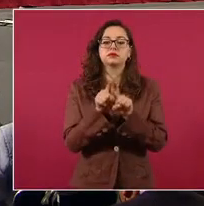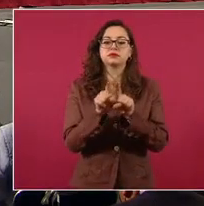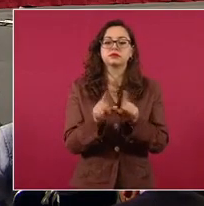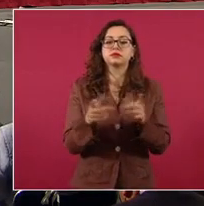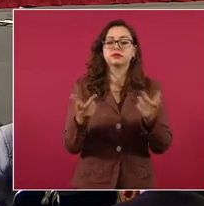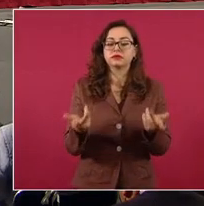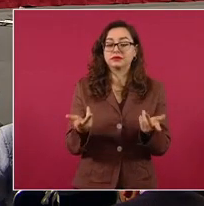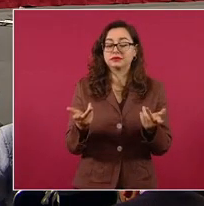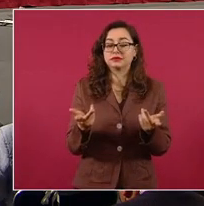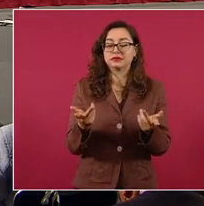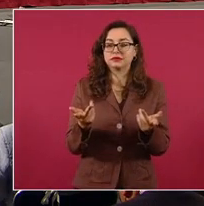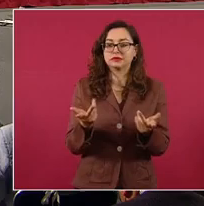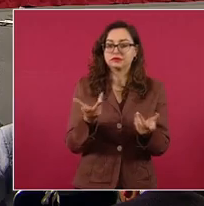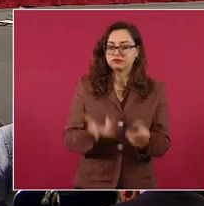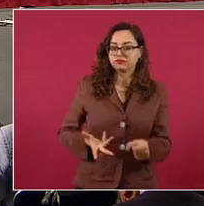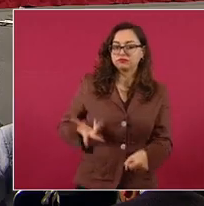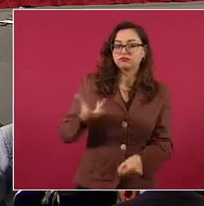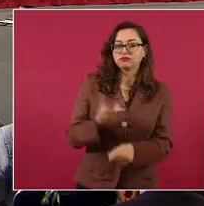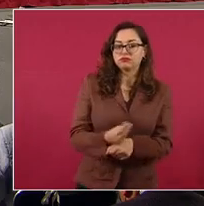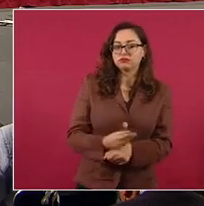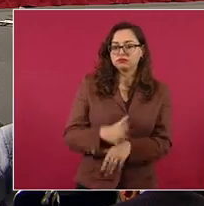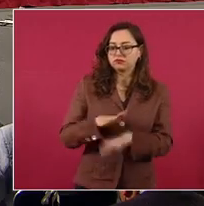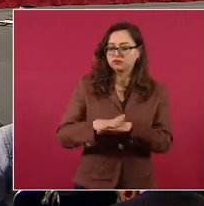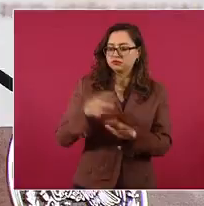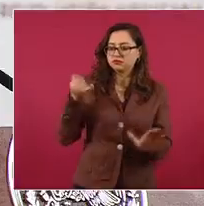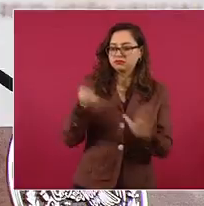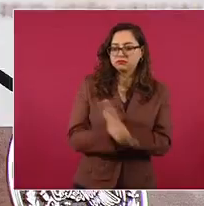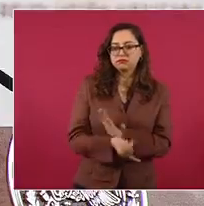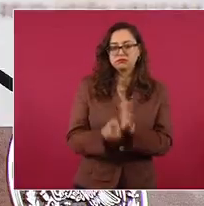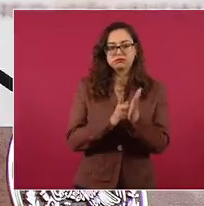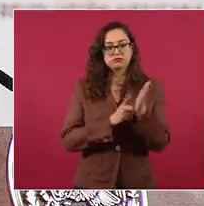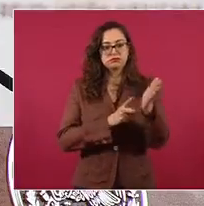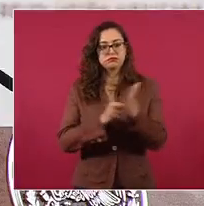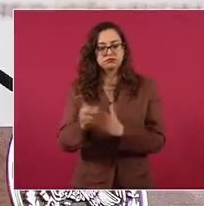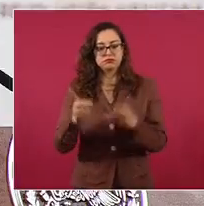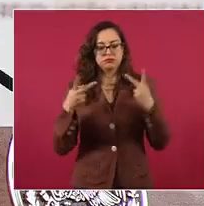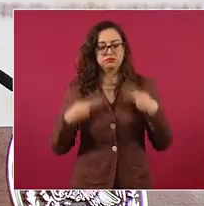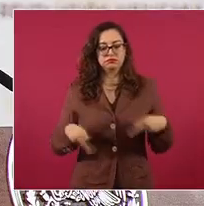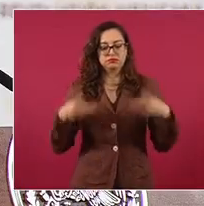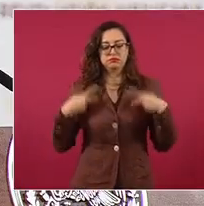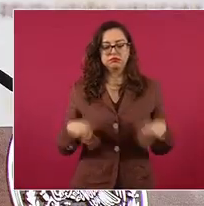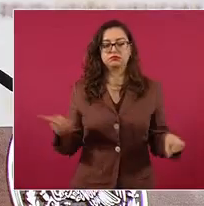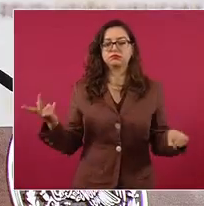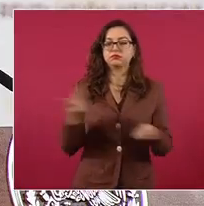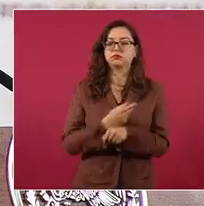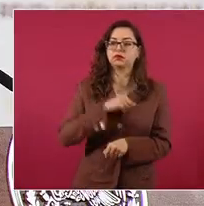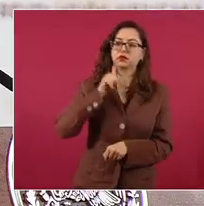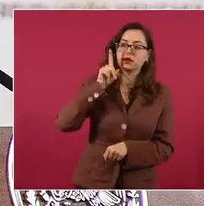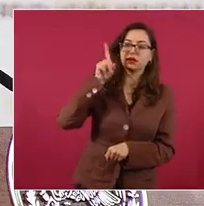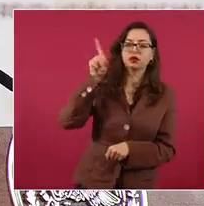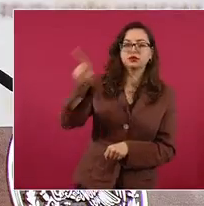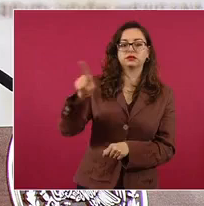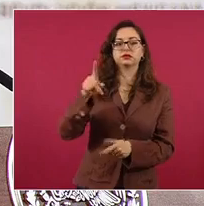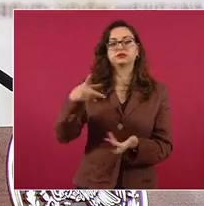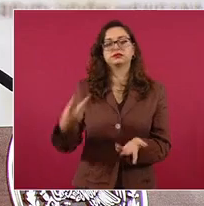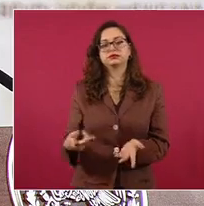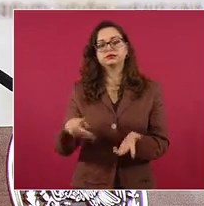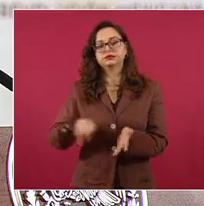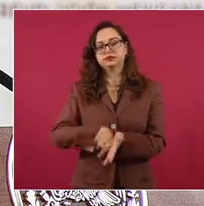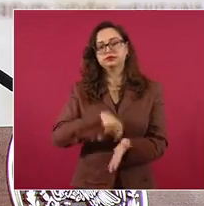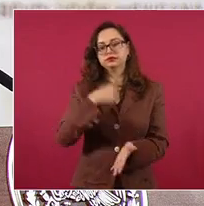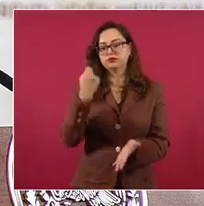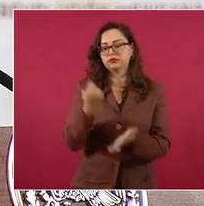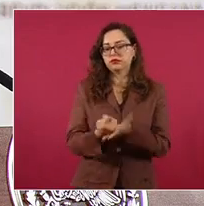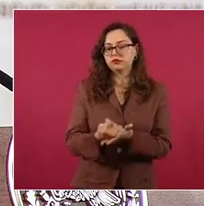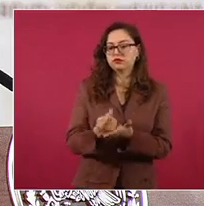las personas. Ya afortunadamente, con la aprobación el día de ayer por parte del Congreso de Tamaulipas, tenemos 32 estados